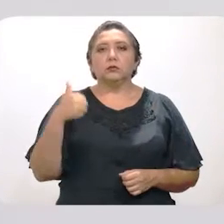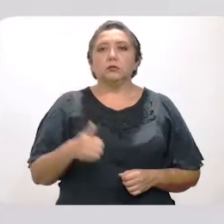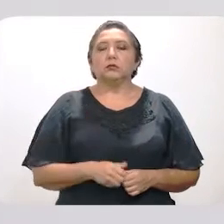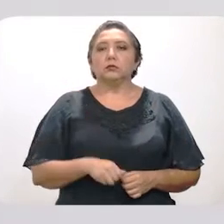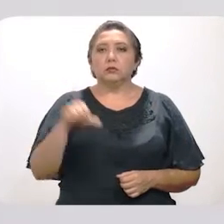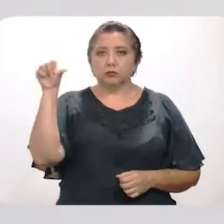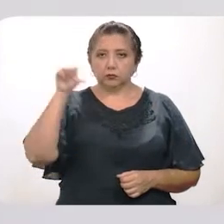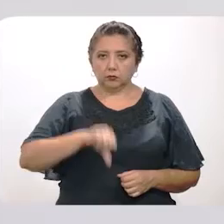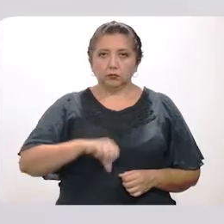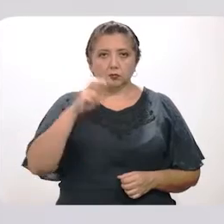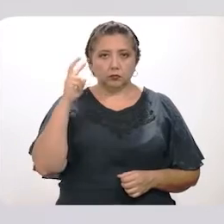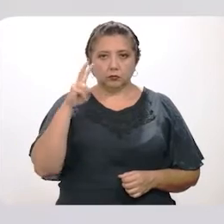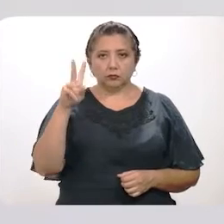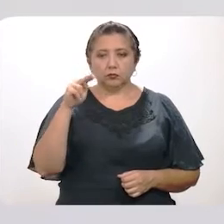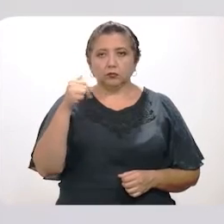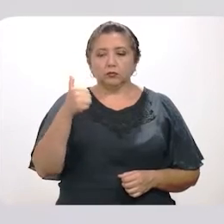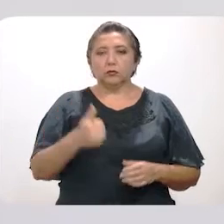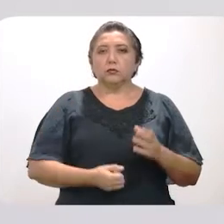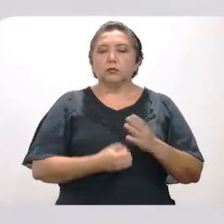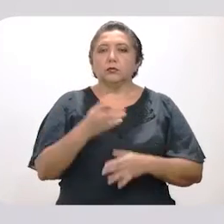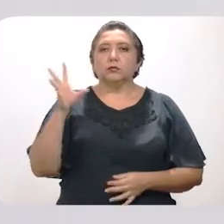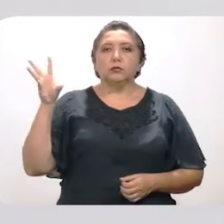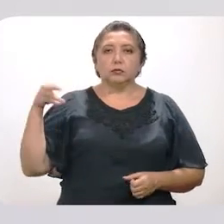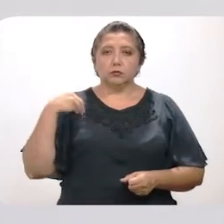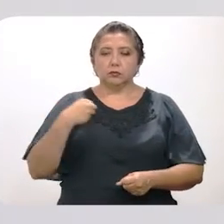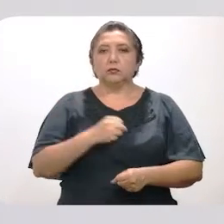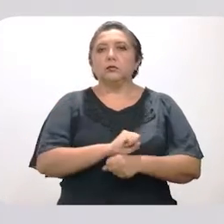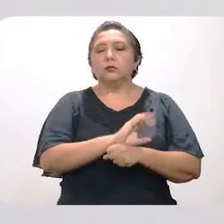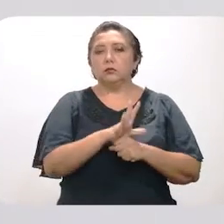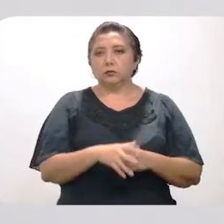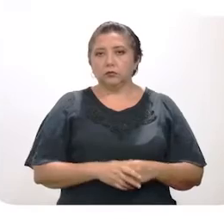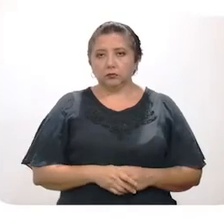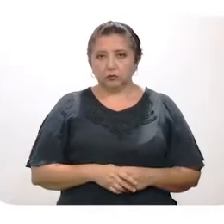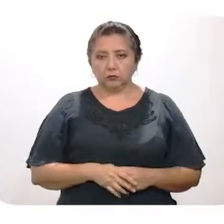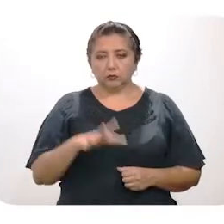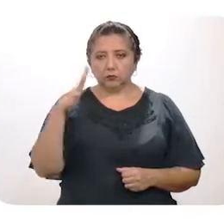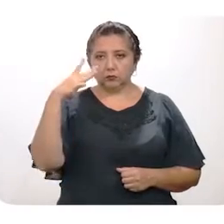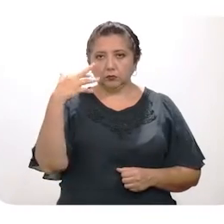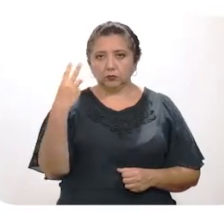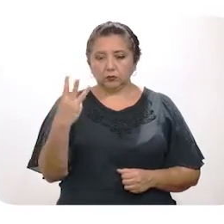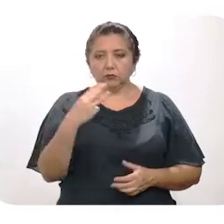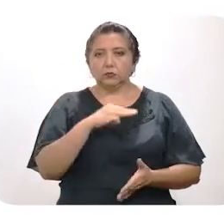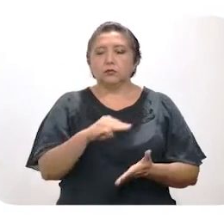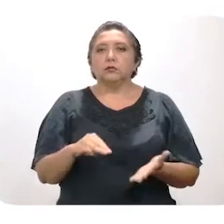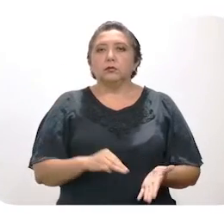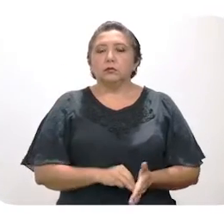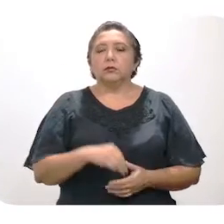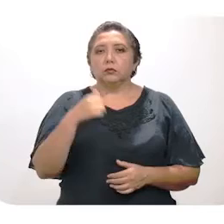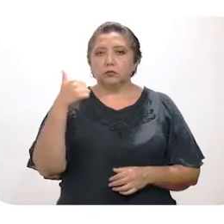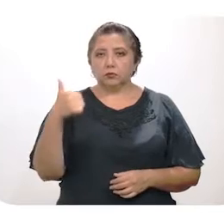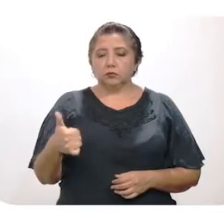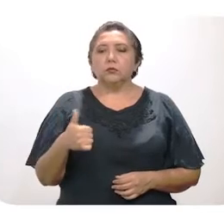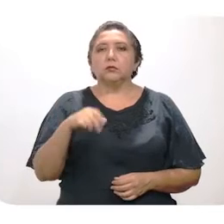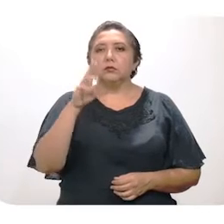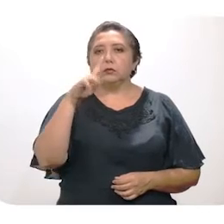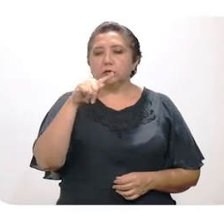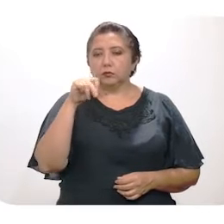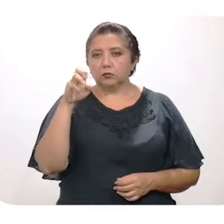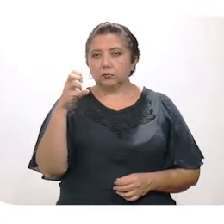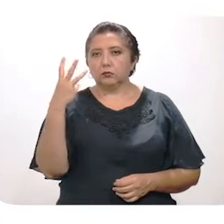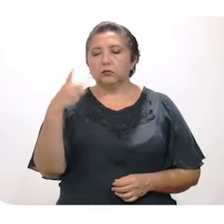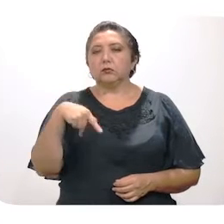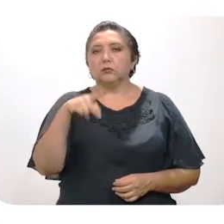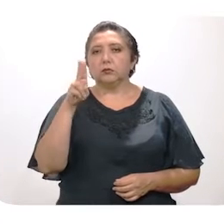33.966. Hoy se detectaron 86 nuevos contagios de coronavirus, 53 en Mérida, 6 en Motul, 3